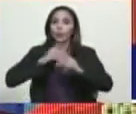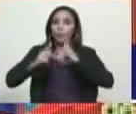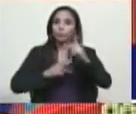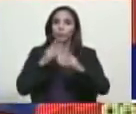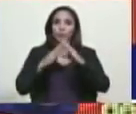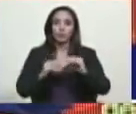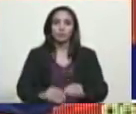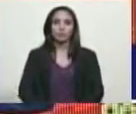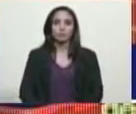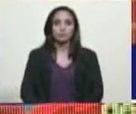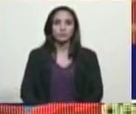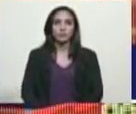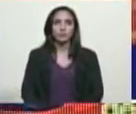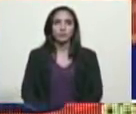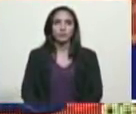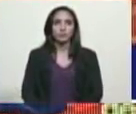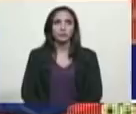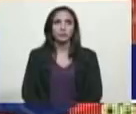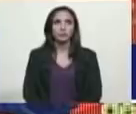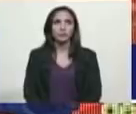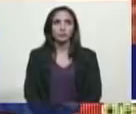productivas, todas.